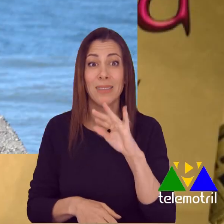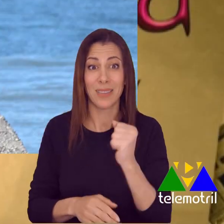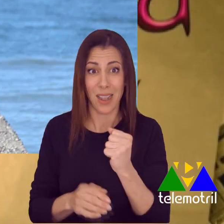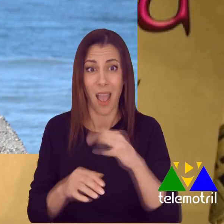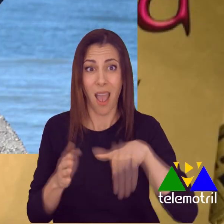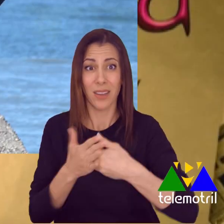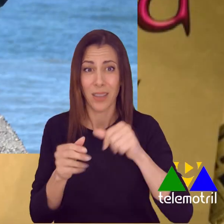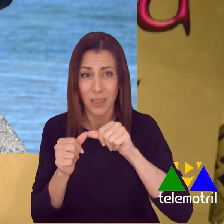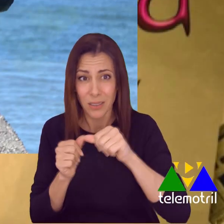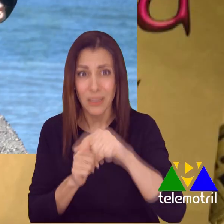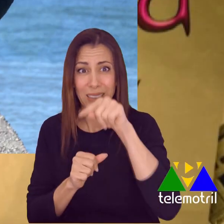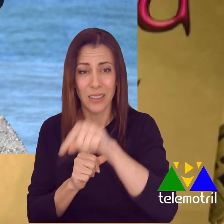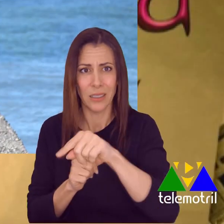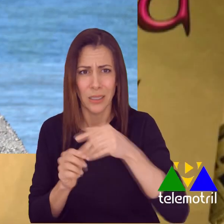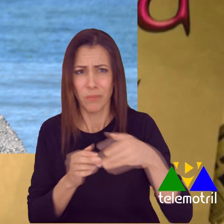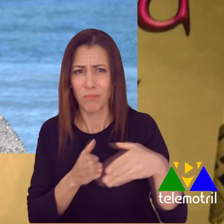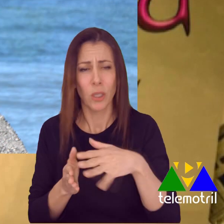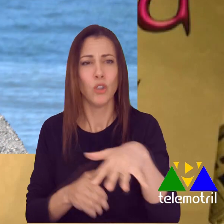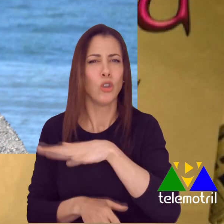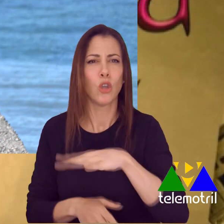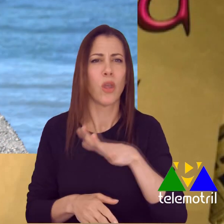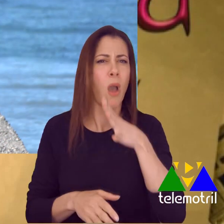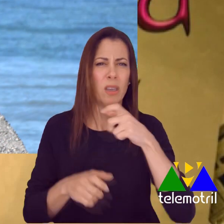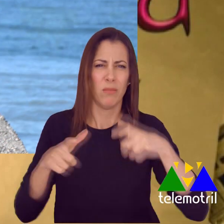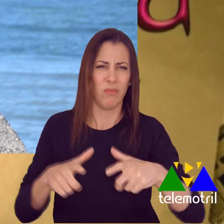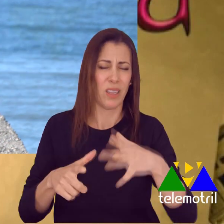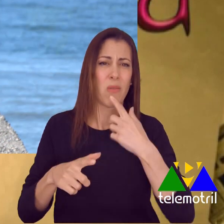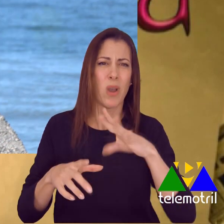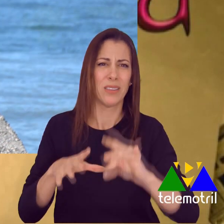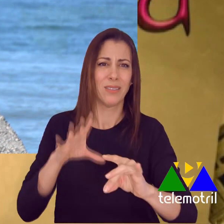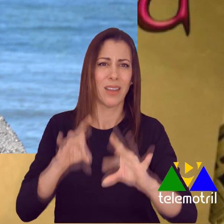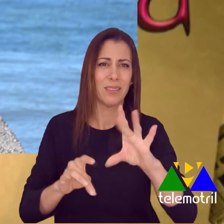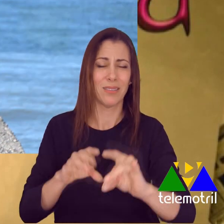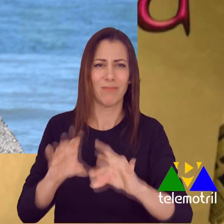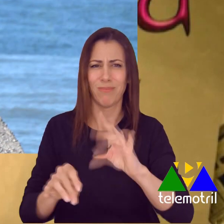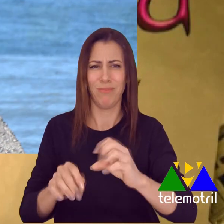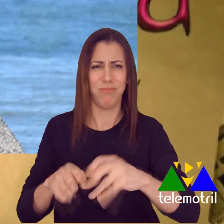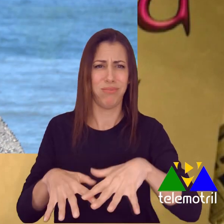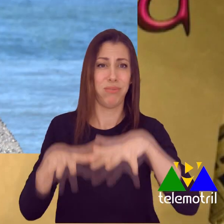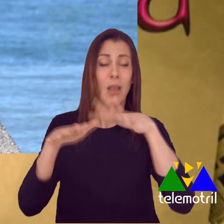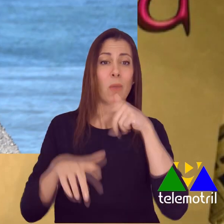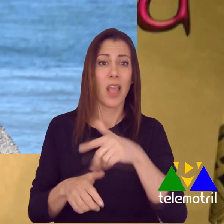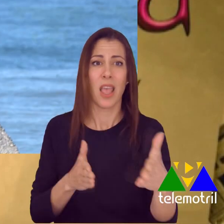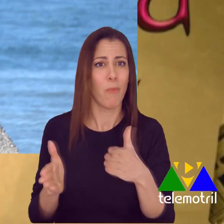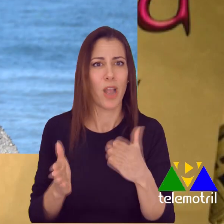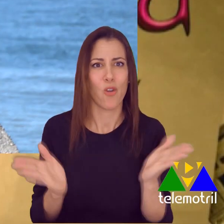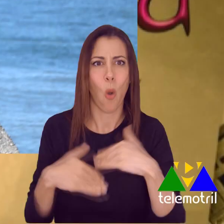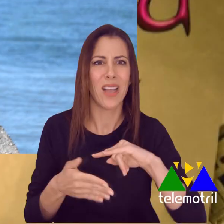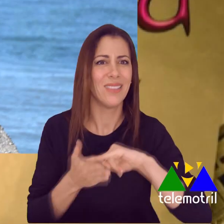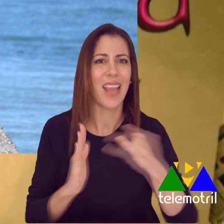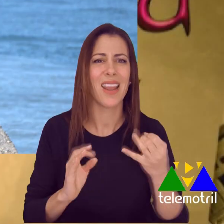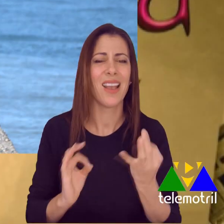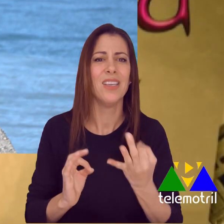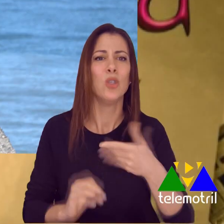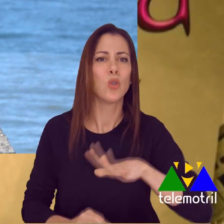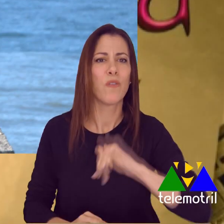todas zonas de charca, y todas estas zonas eran zonas de charca, zonas pantanosas, zonas que en aquella época no tenían la técnica